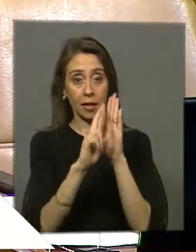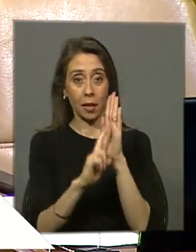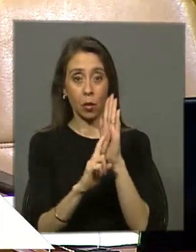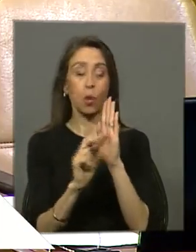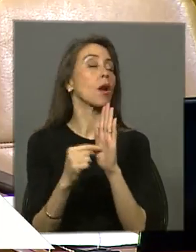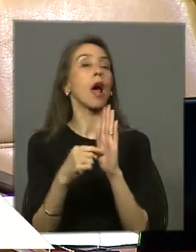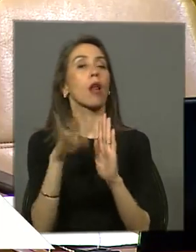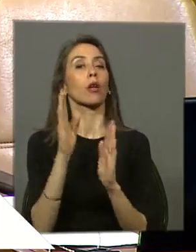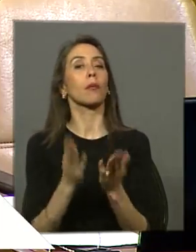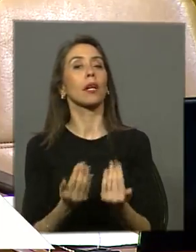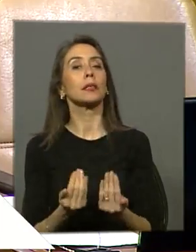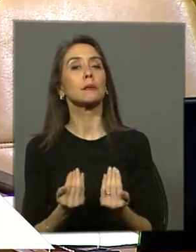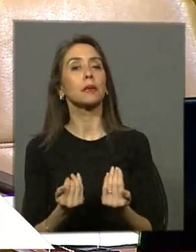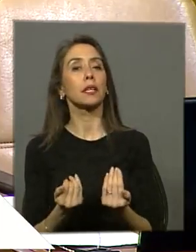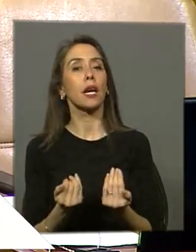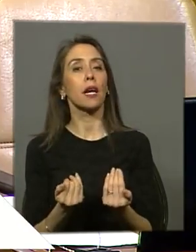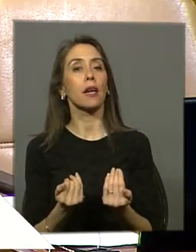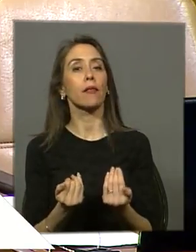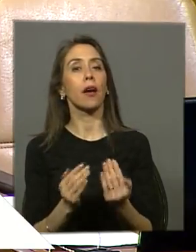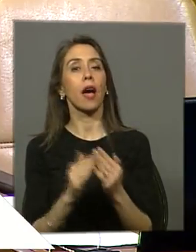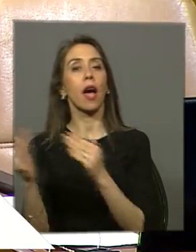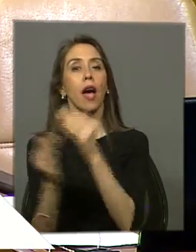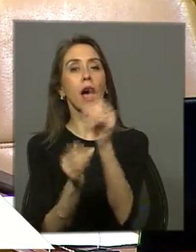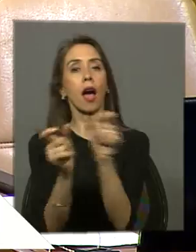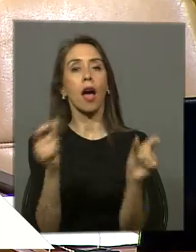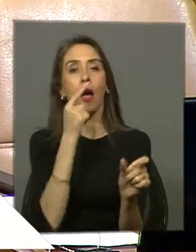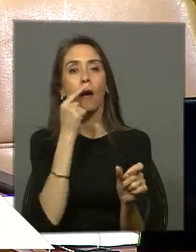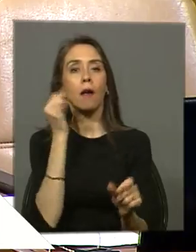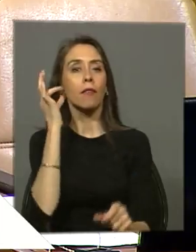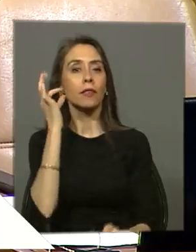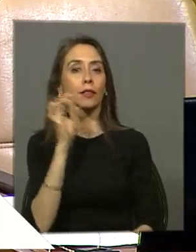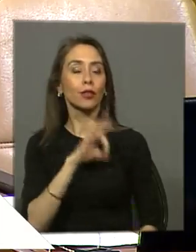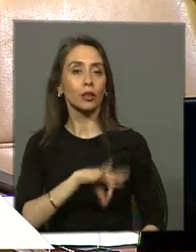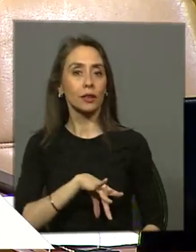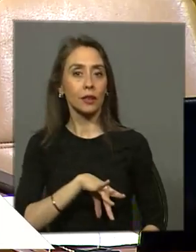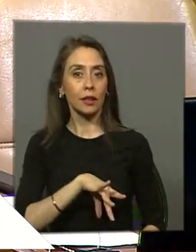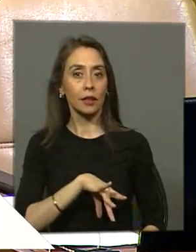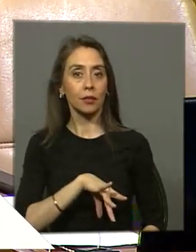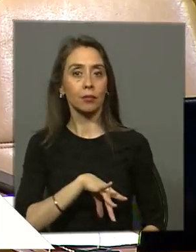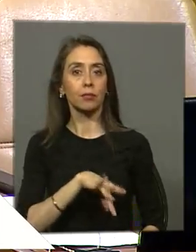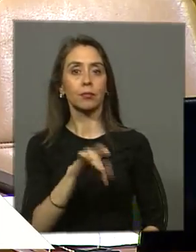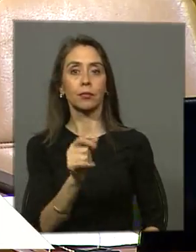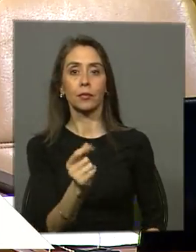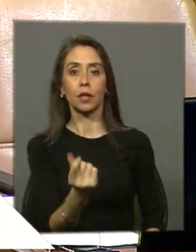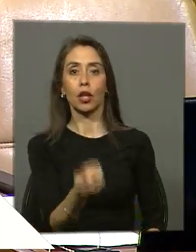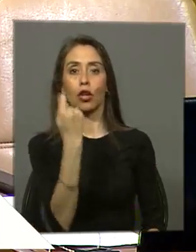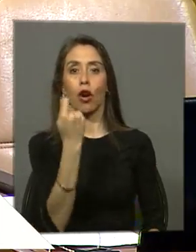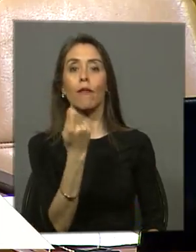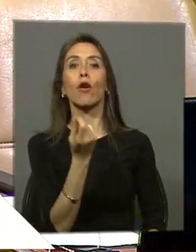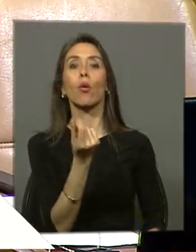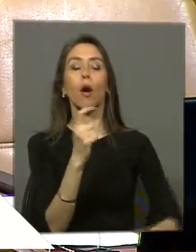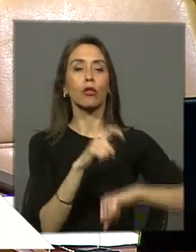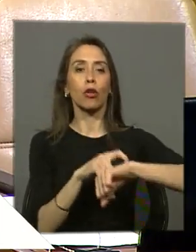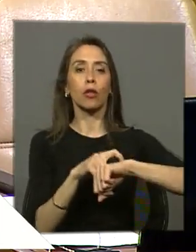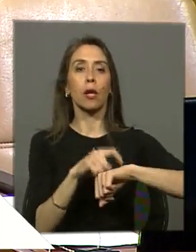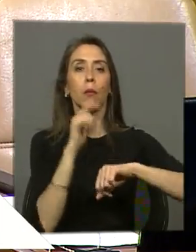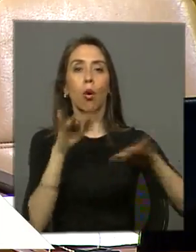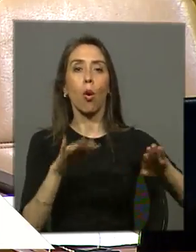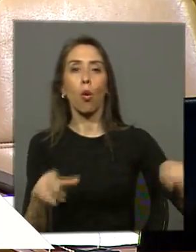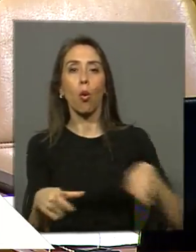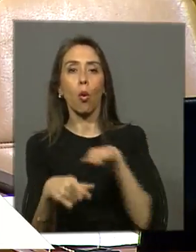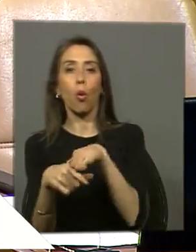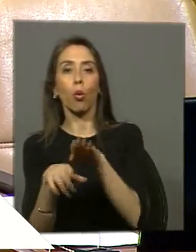más esperados por los vecinos y vecinas de nuestro país como es el cobro de la tarifa o el tiempo de utilización